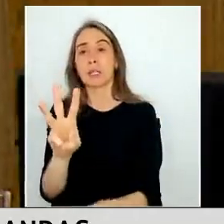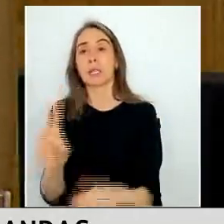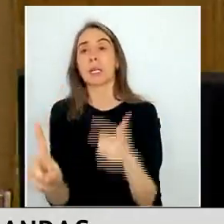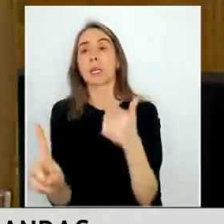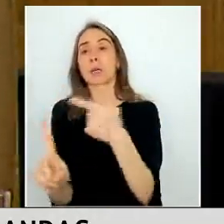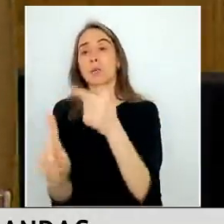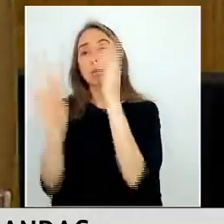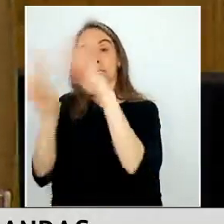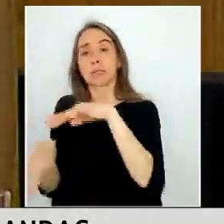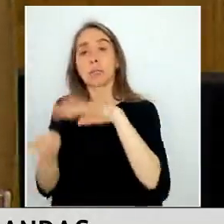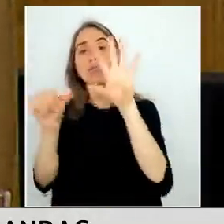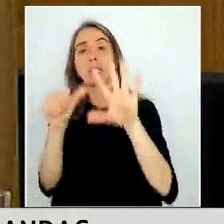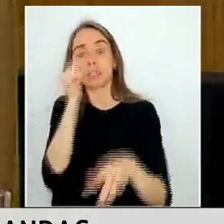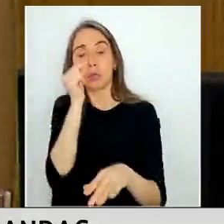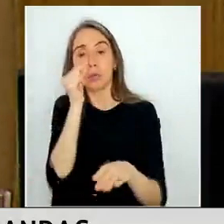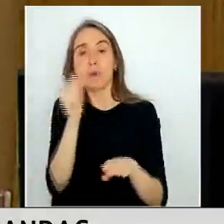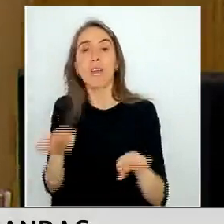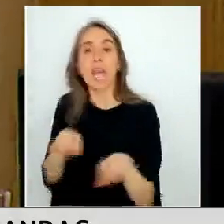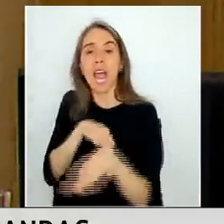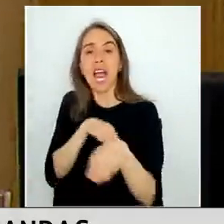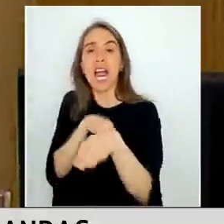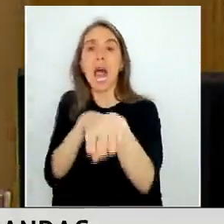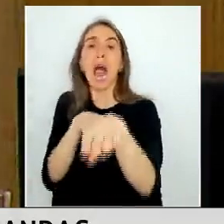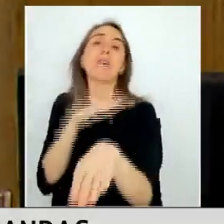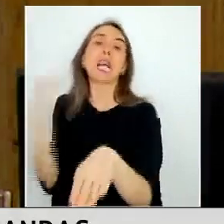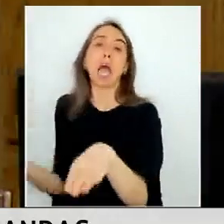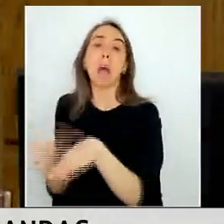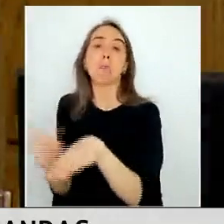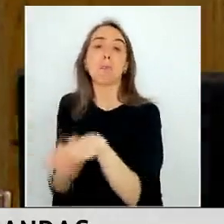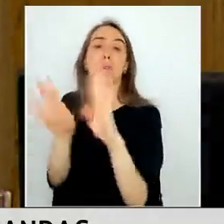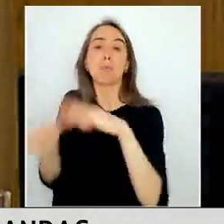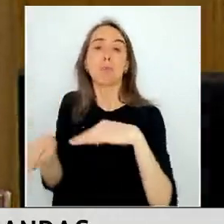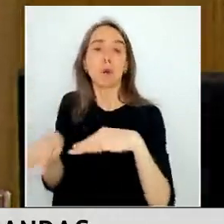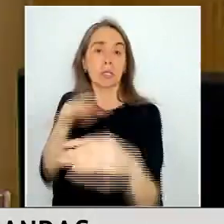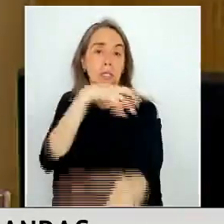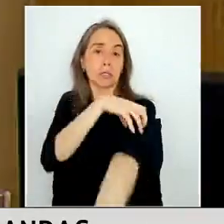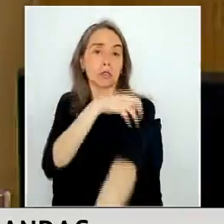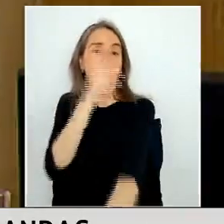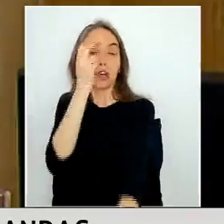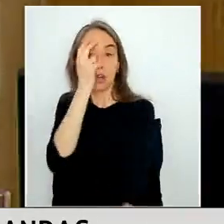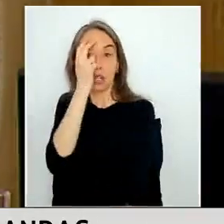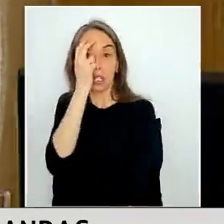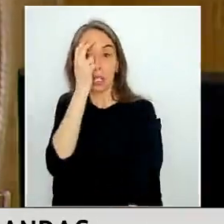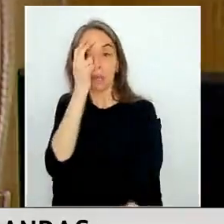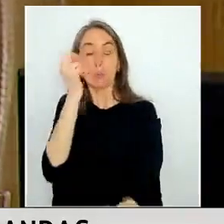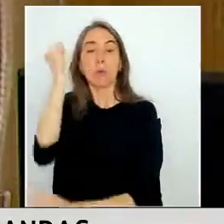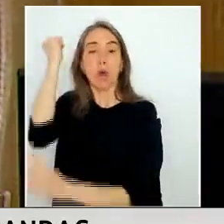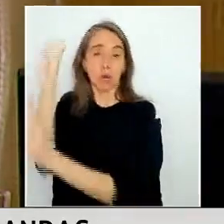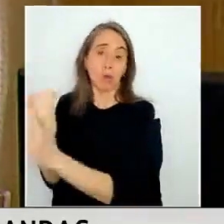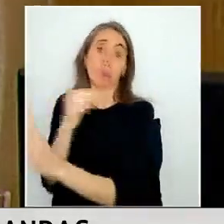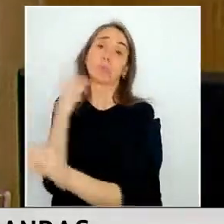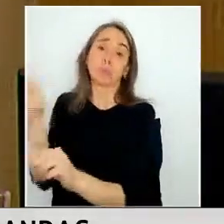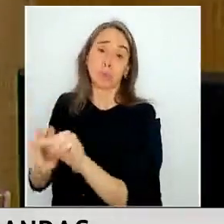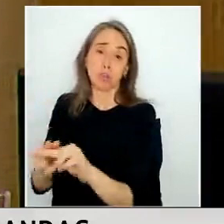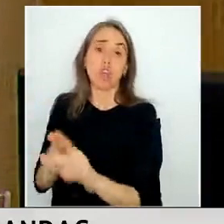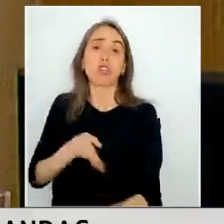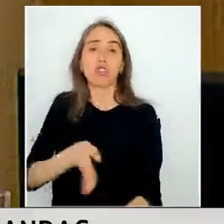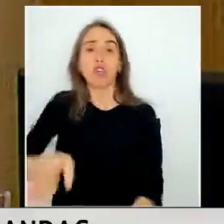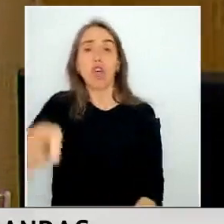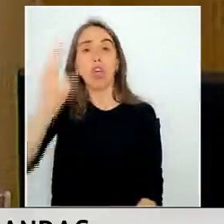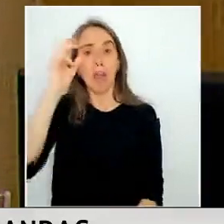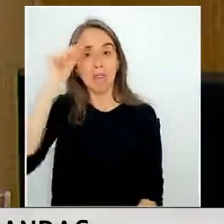octubre por la Caravana de la muerte en la región de coquimbo lo habrán asesinado pero su idea sigue vigente Y se reconoce en este